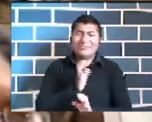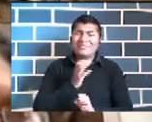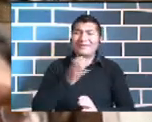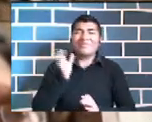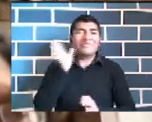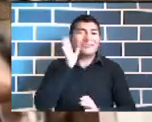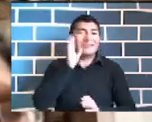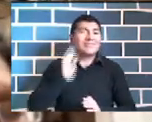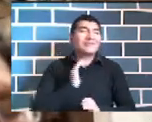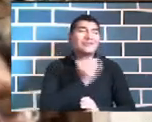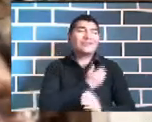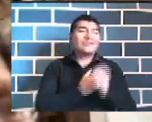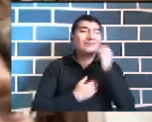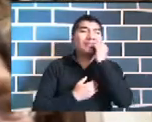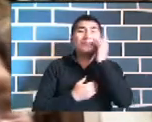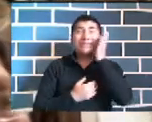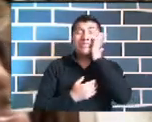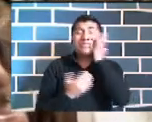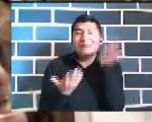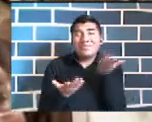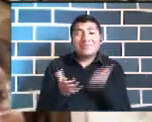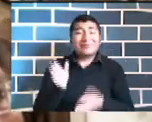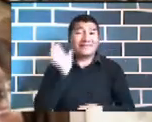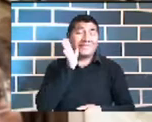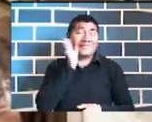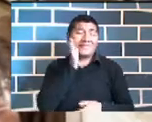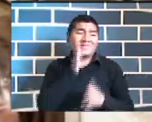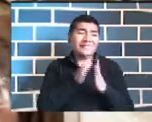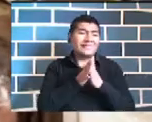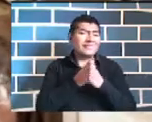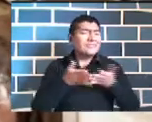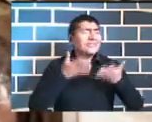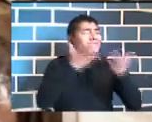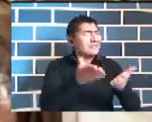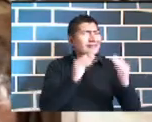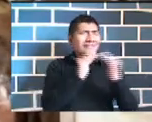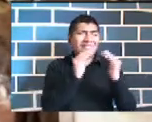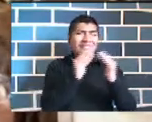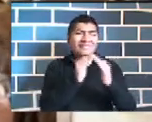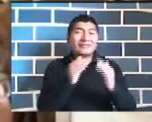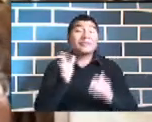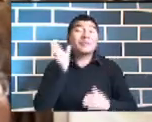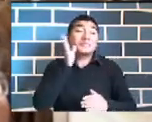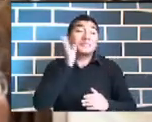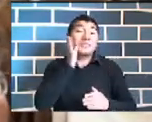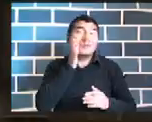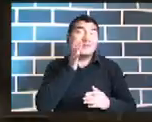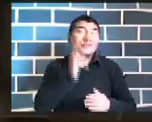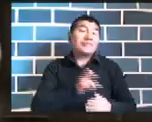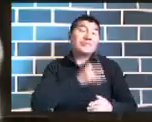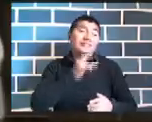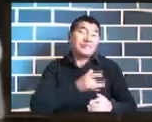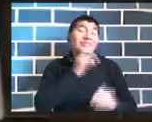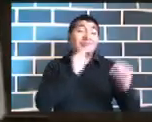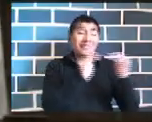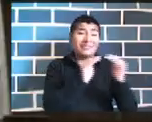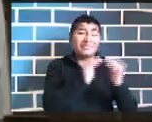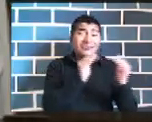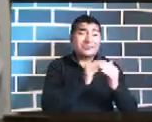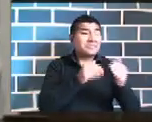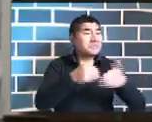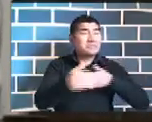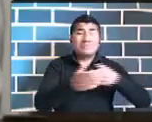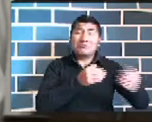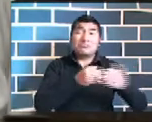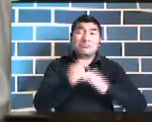en nuestros hogares. La madre llena la casa. La madre le da sentido a la casa, y aun cuando